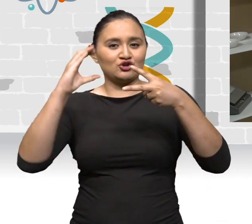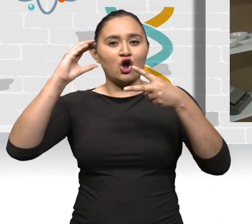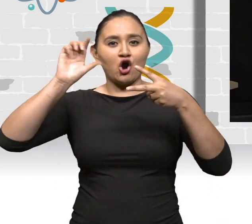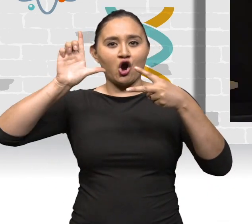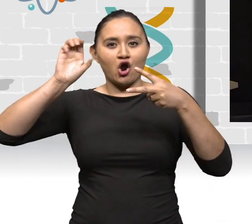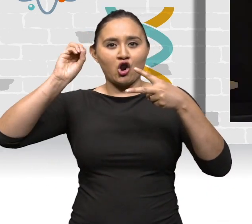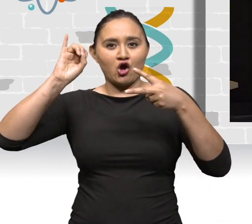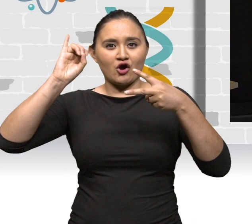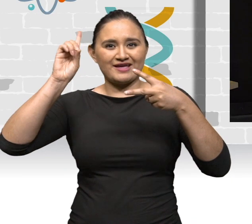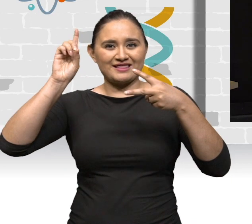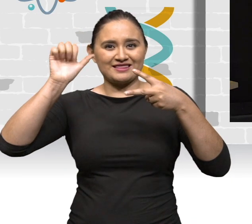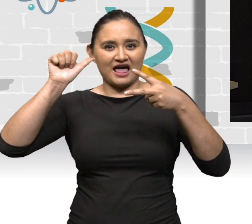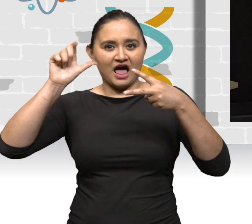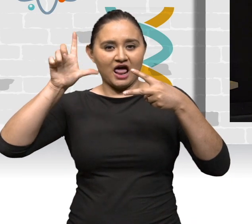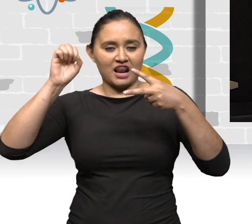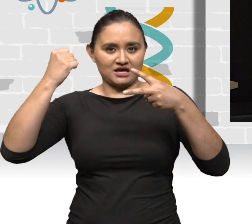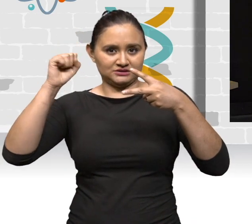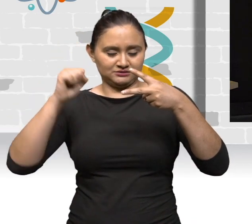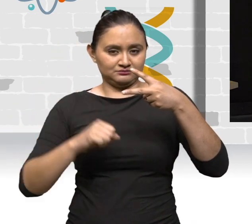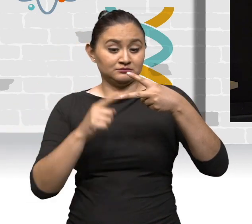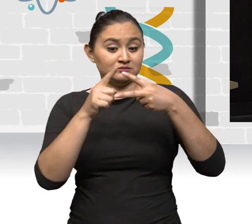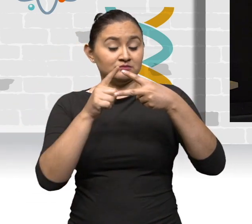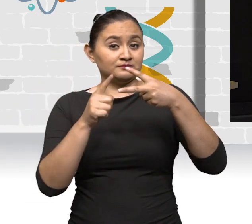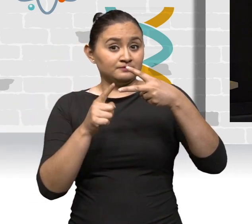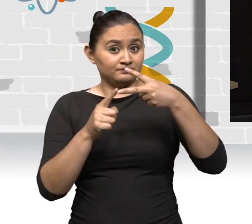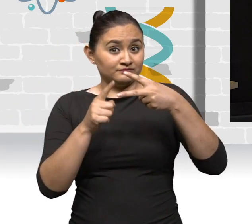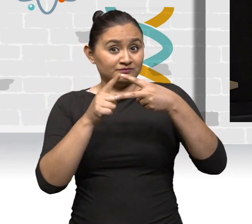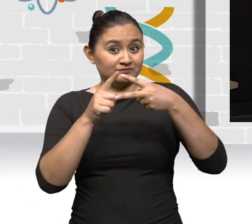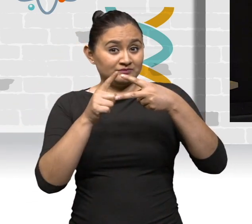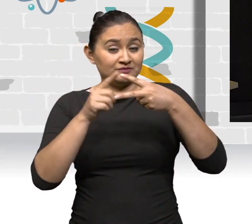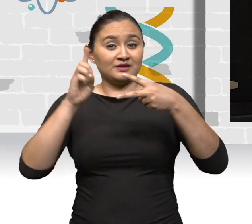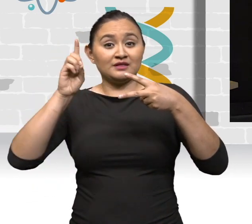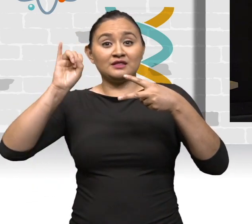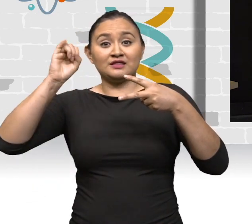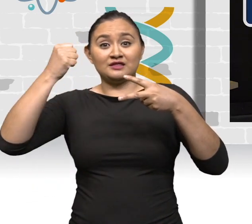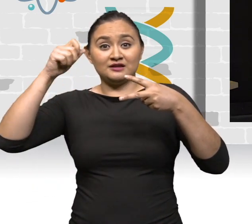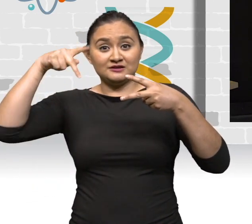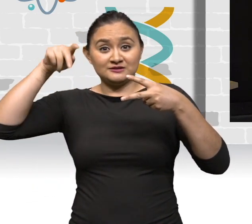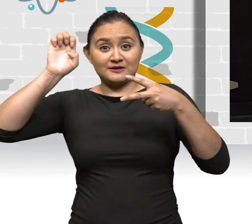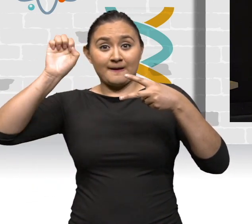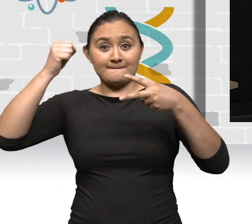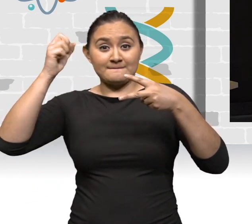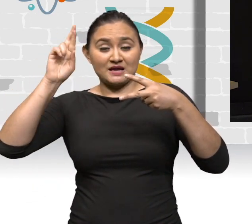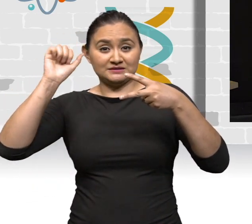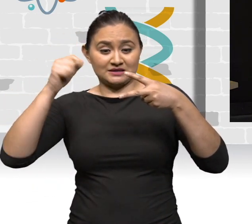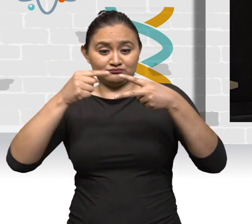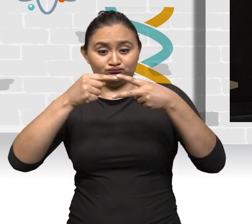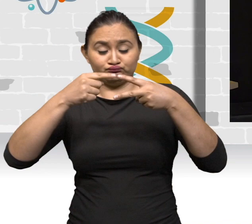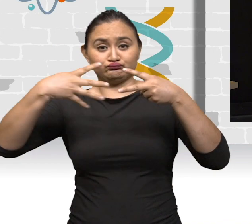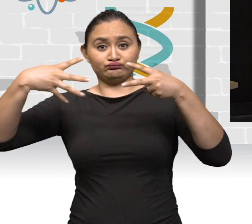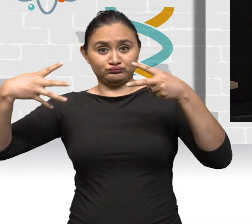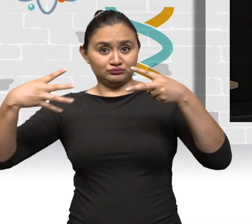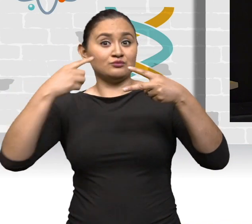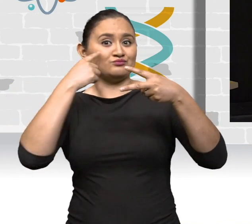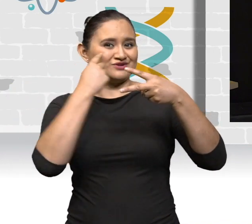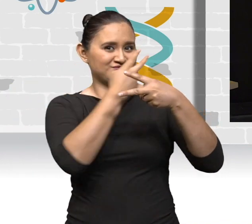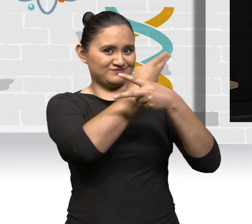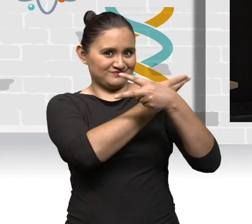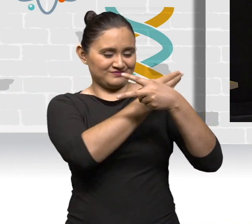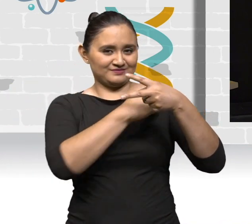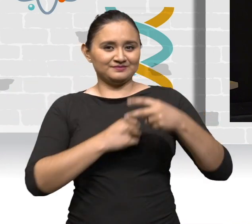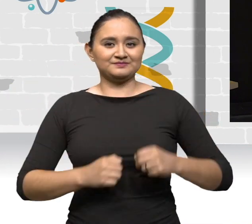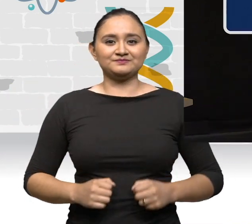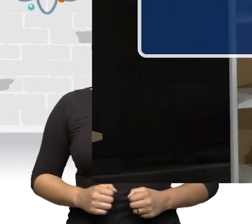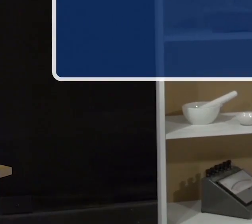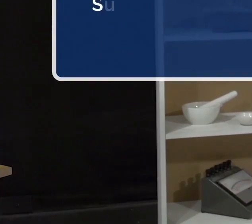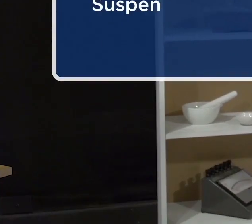dispersora. Dependiendo del tamaño de las partículas de la fase dispersa, se pueden clasificar en disoluciones si las partículas se dispersan